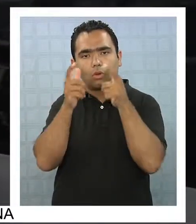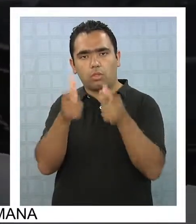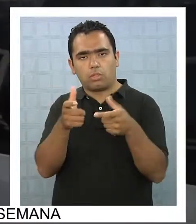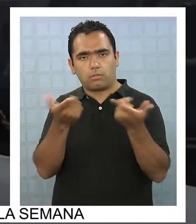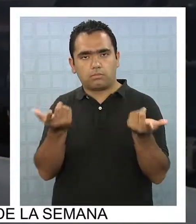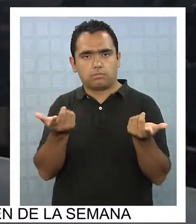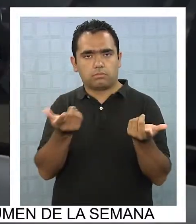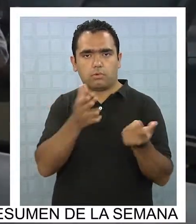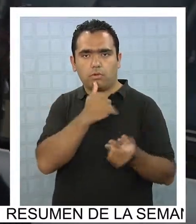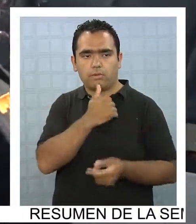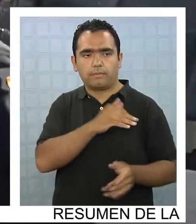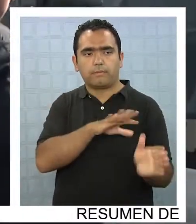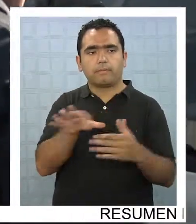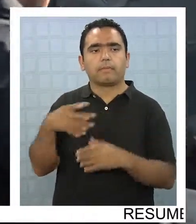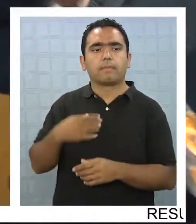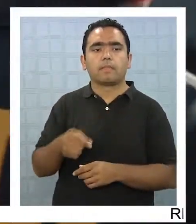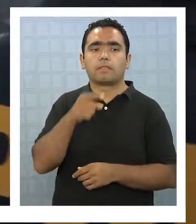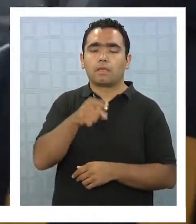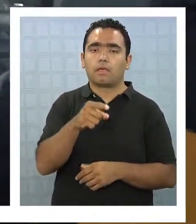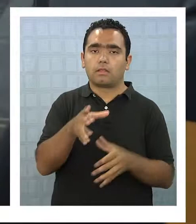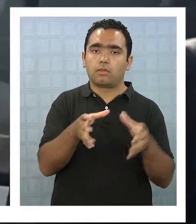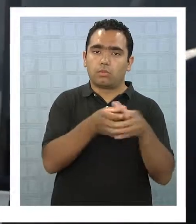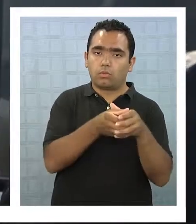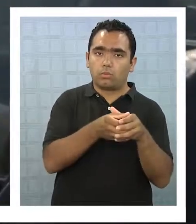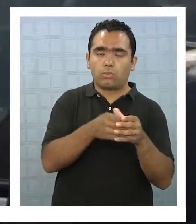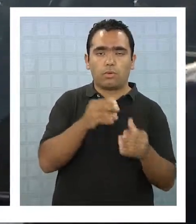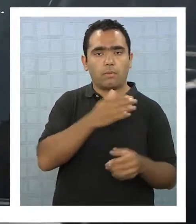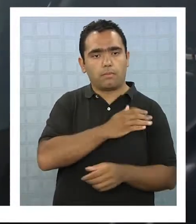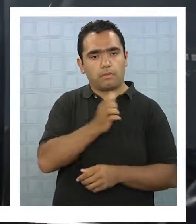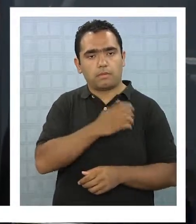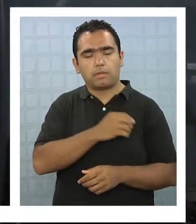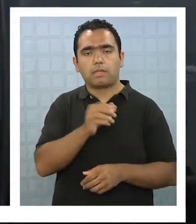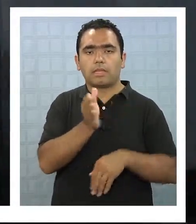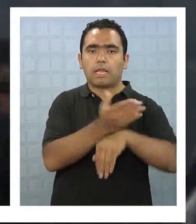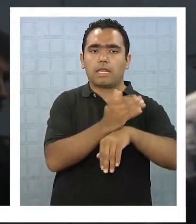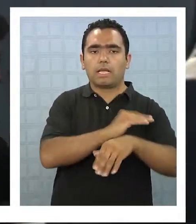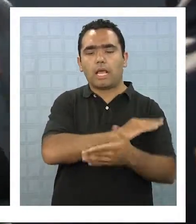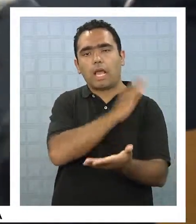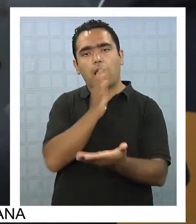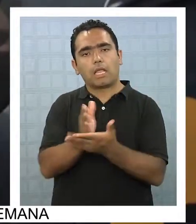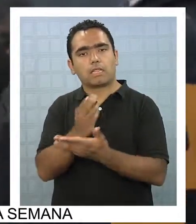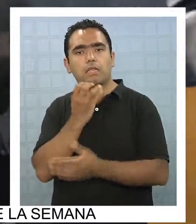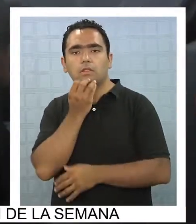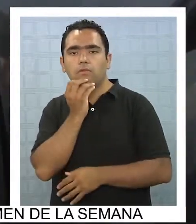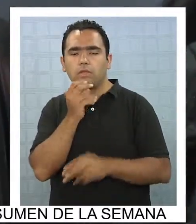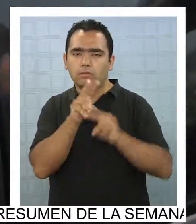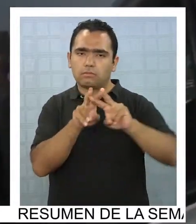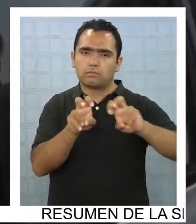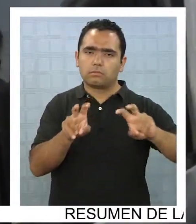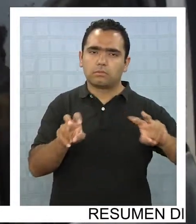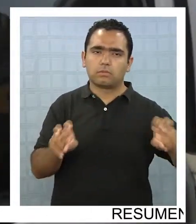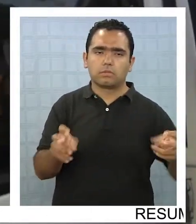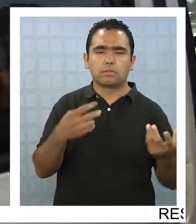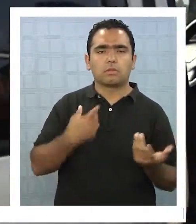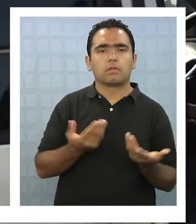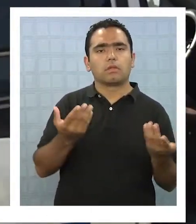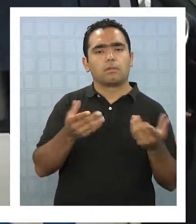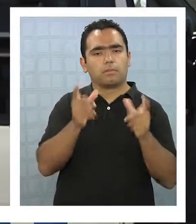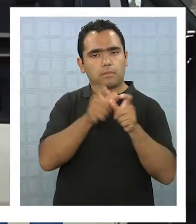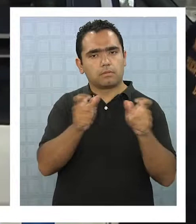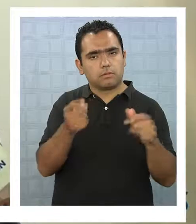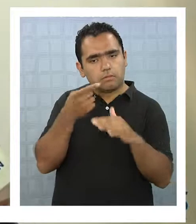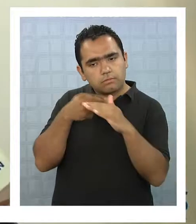migratorio. Esta brigada de la PDI investiga desde Arica, Parinacota y hasta Antofagasta el delito de la trata de